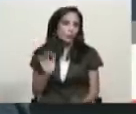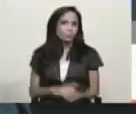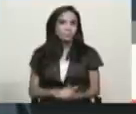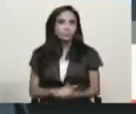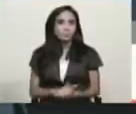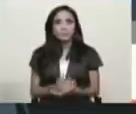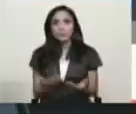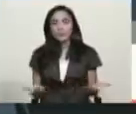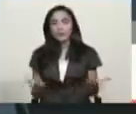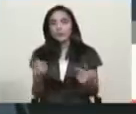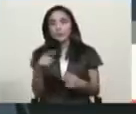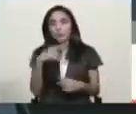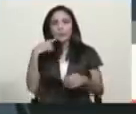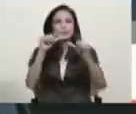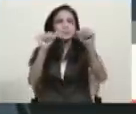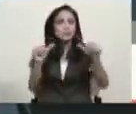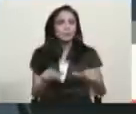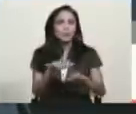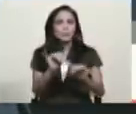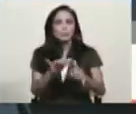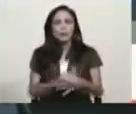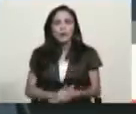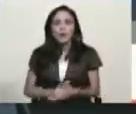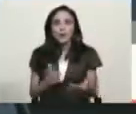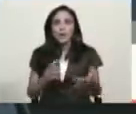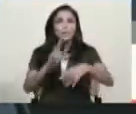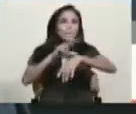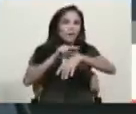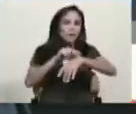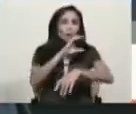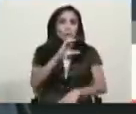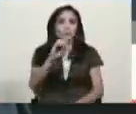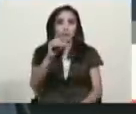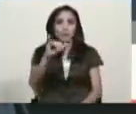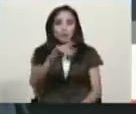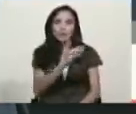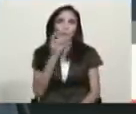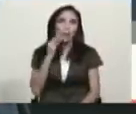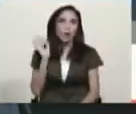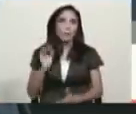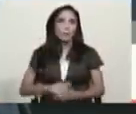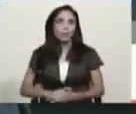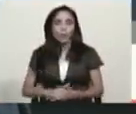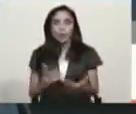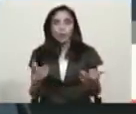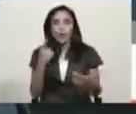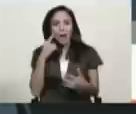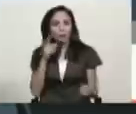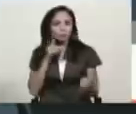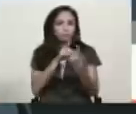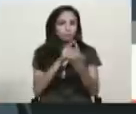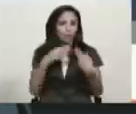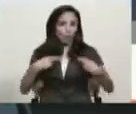con el sistema de la medicina comunitaria integral, con el sistema humano.